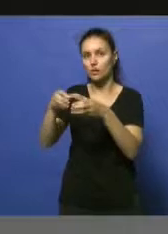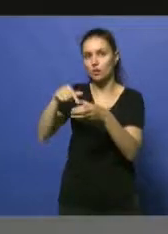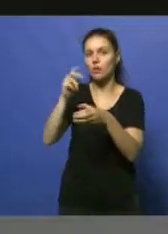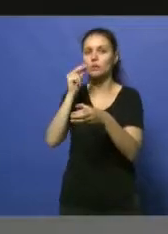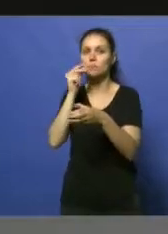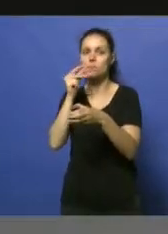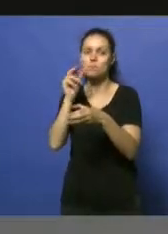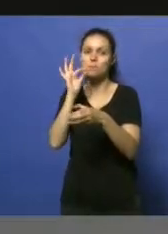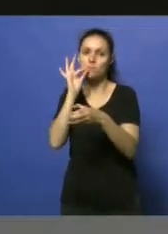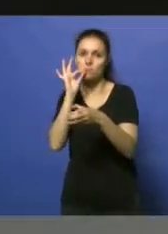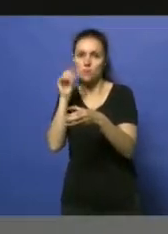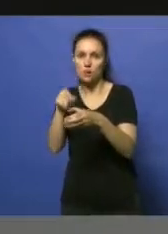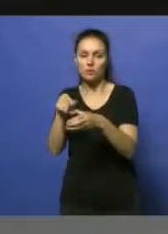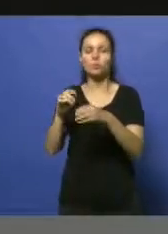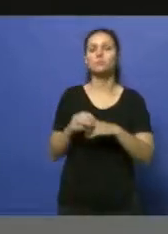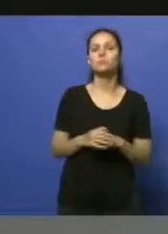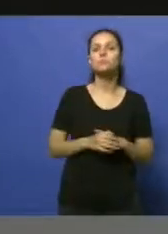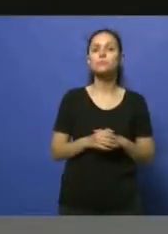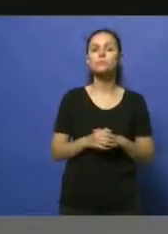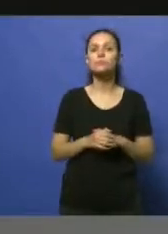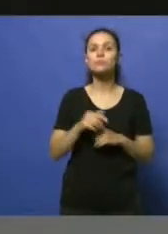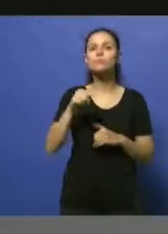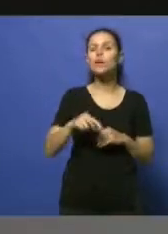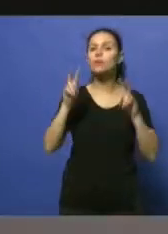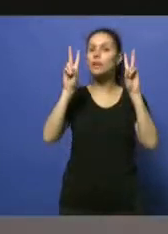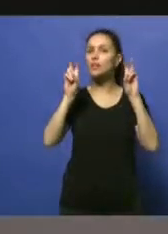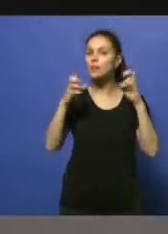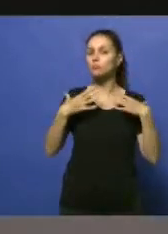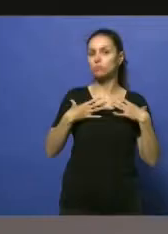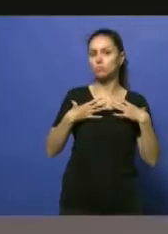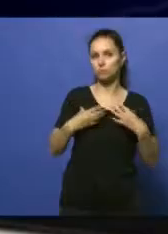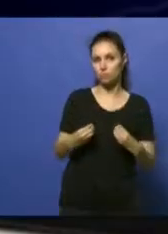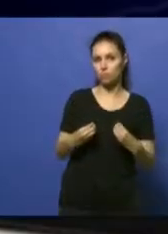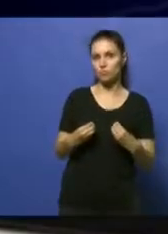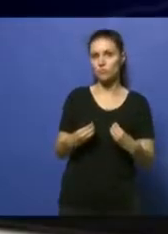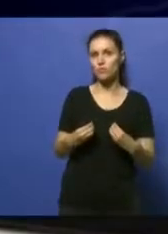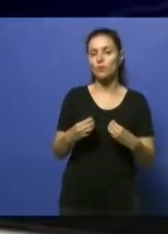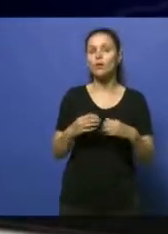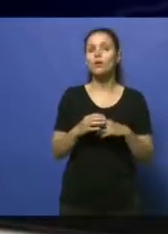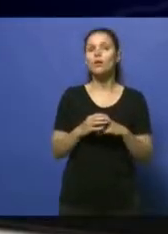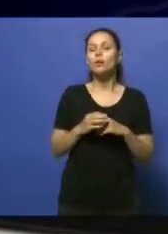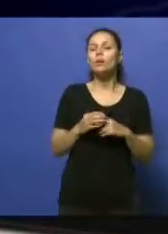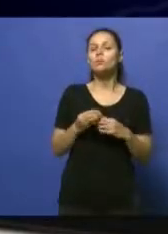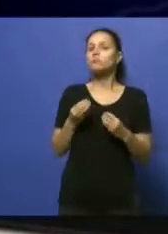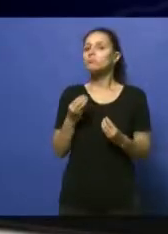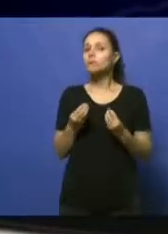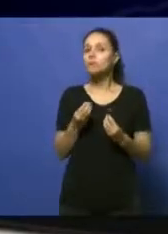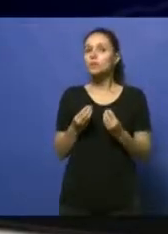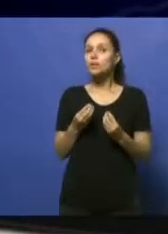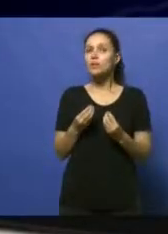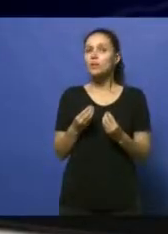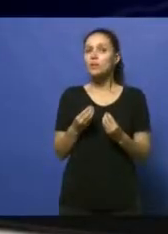Cambiamos de tema rotundamente, nos vamos a hablar de la salud y en particular lo que dejó la visita de quien es el